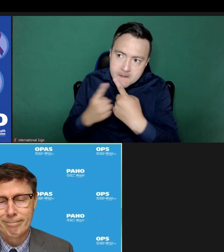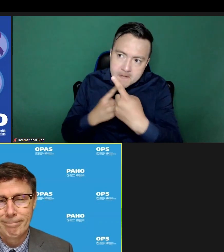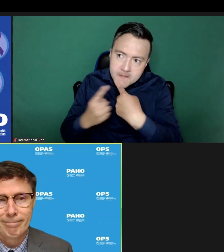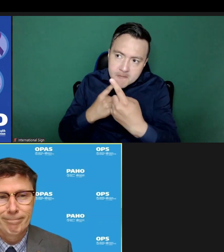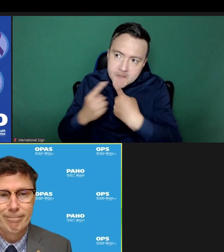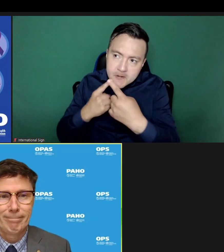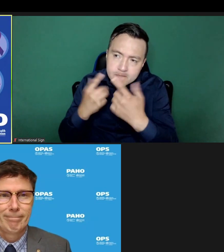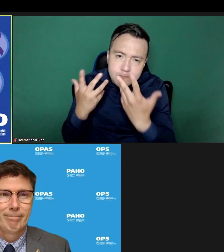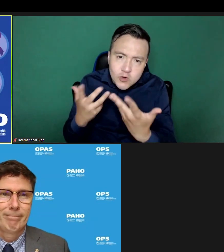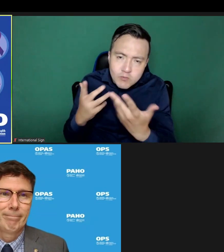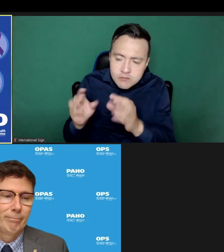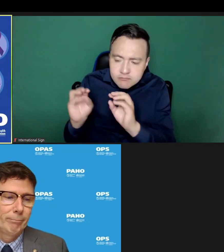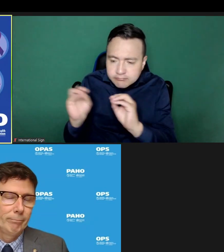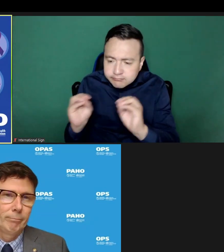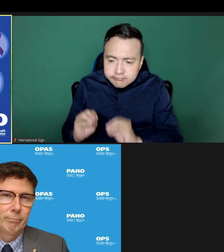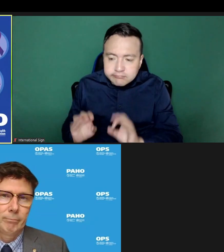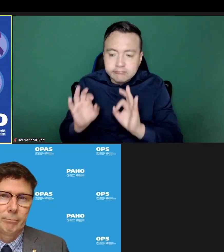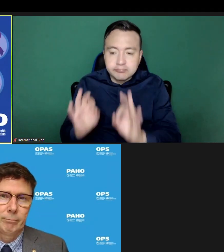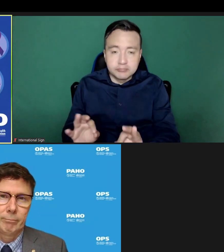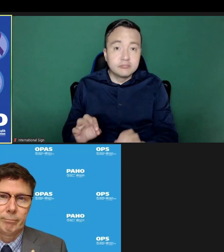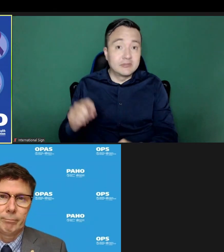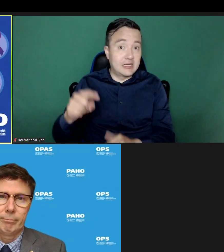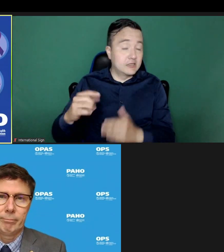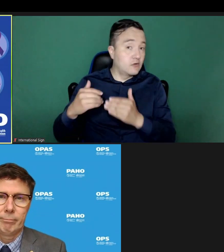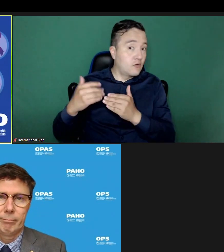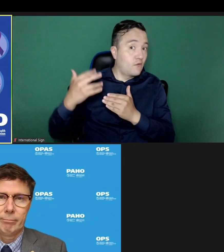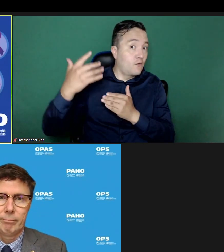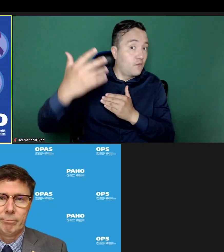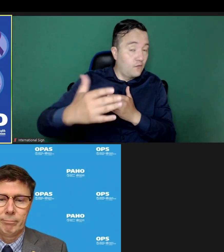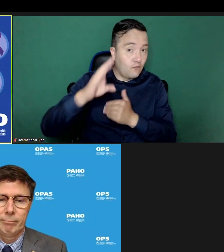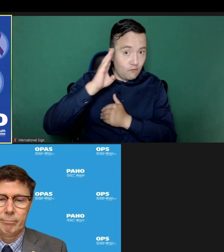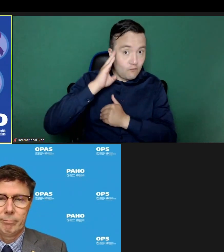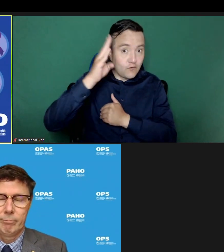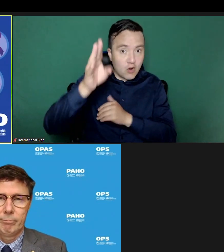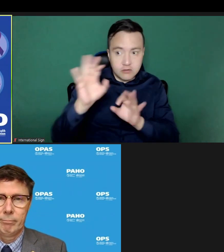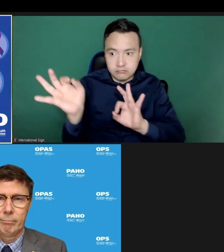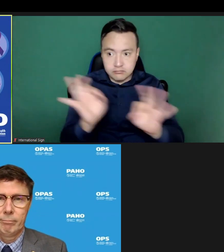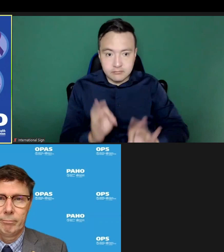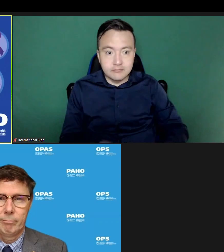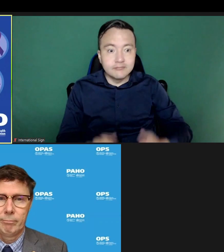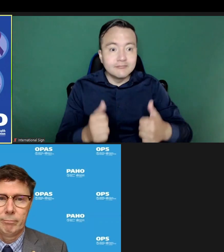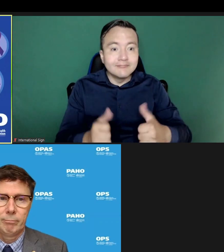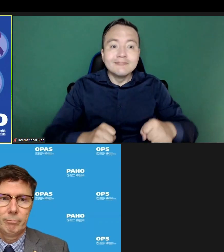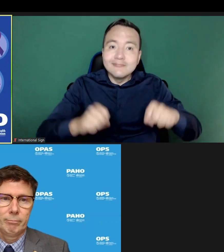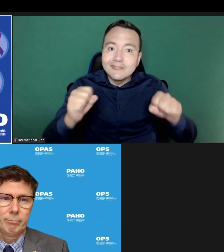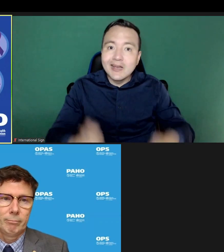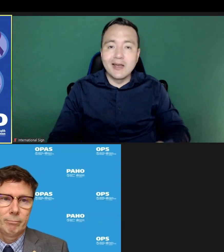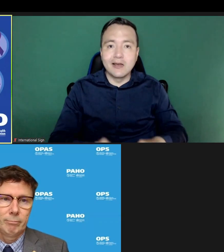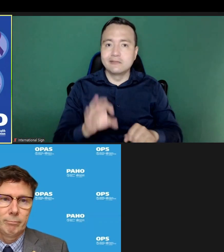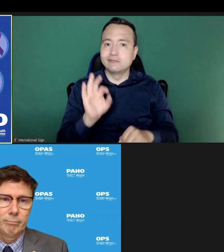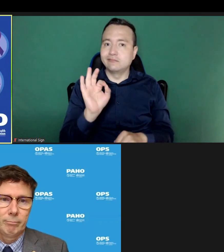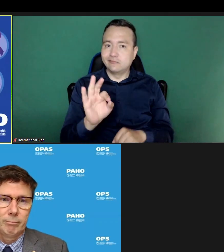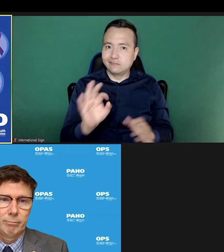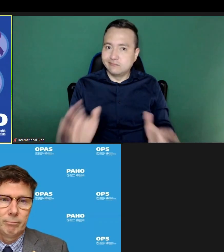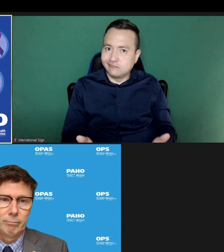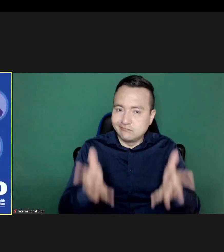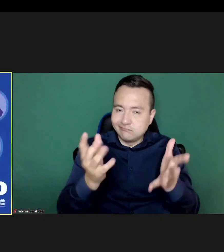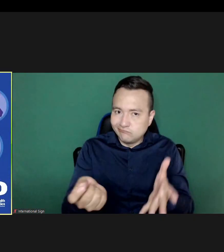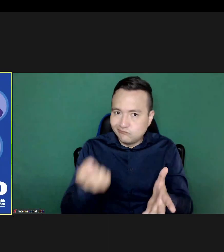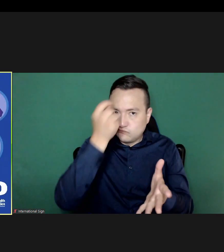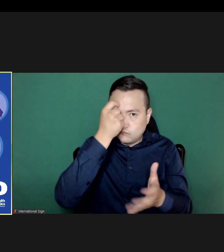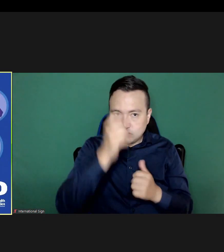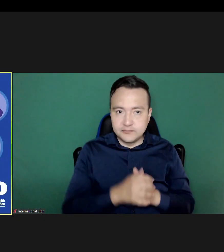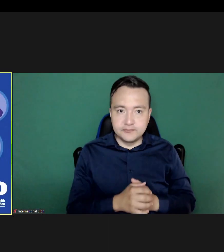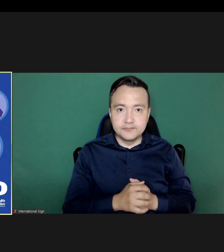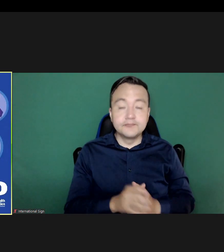aumentar nuestra efectividad en el futuro y va a aumentar el nivel de bienestar en la población. Gracias. Y vamos a terminar